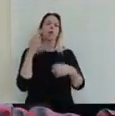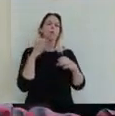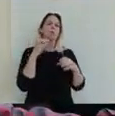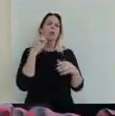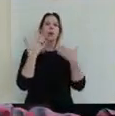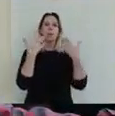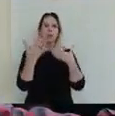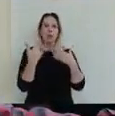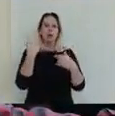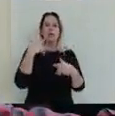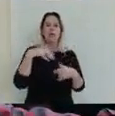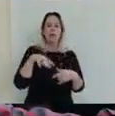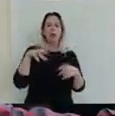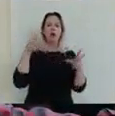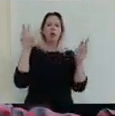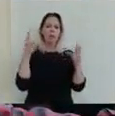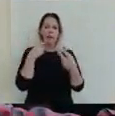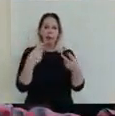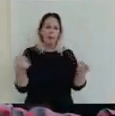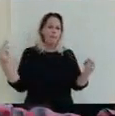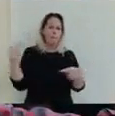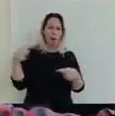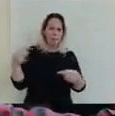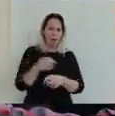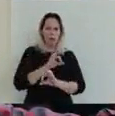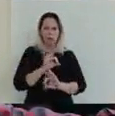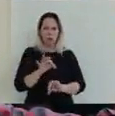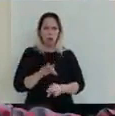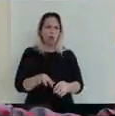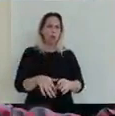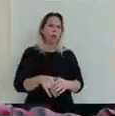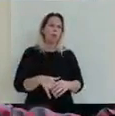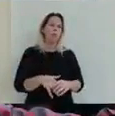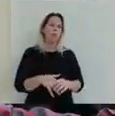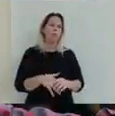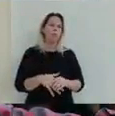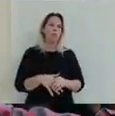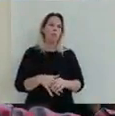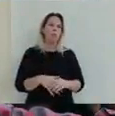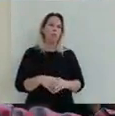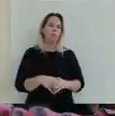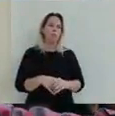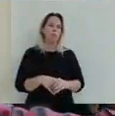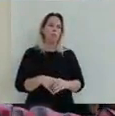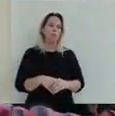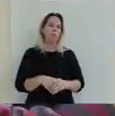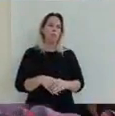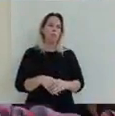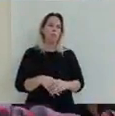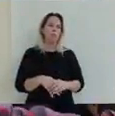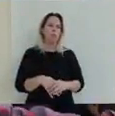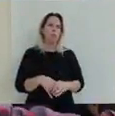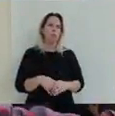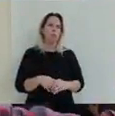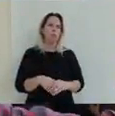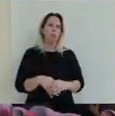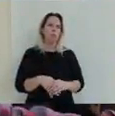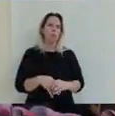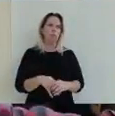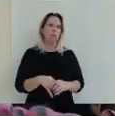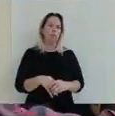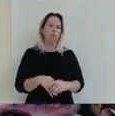conocer. Me parece que hoy hacer proselitismo político en un momento, sobre todo de pandemia, yo creo que esto no corresponde en ningún momento